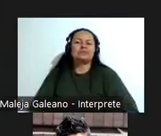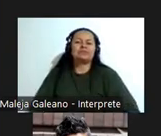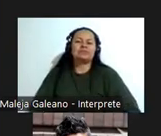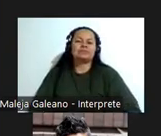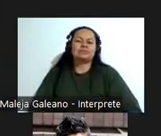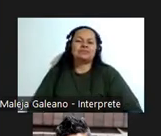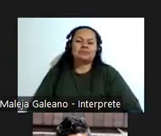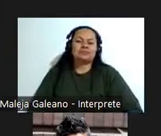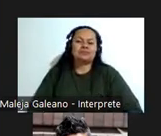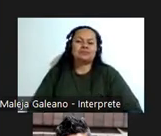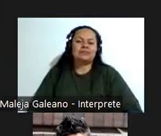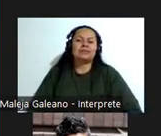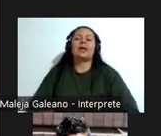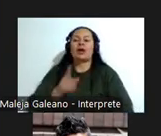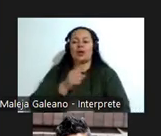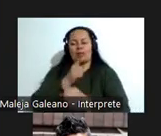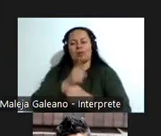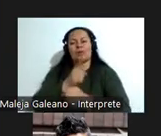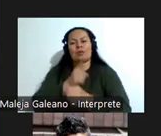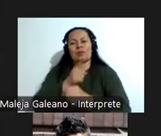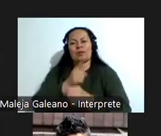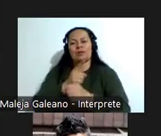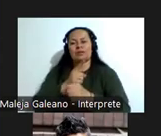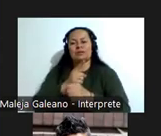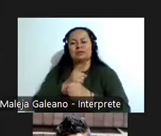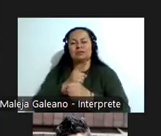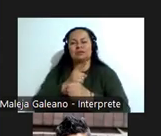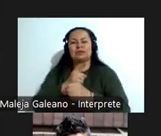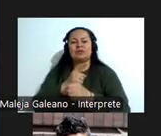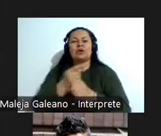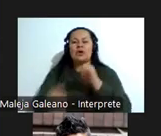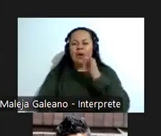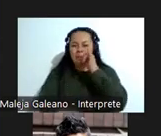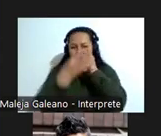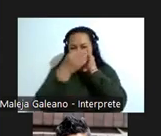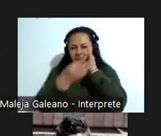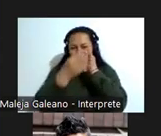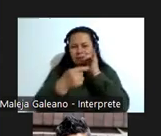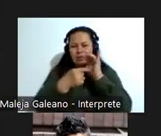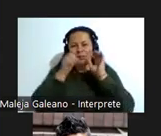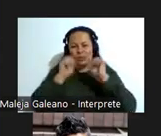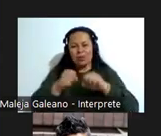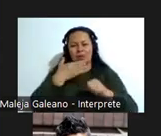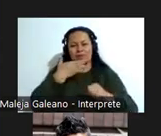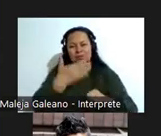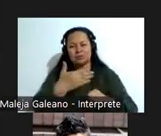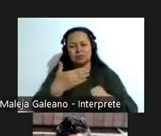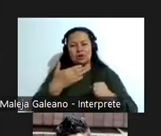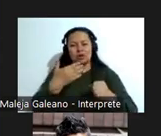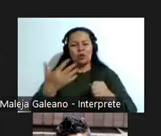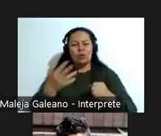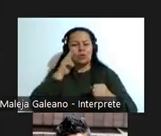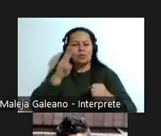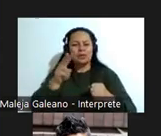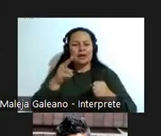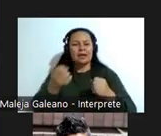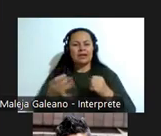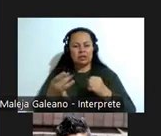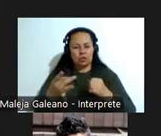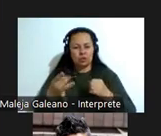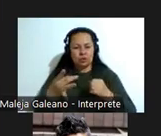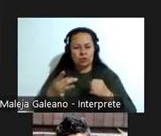que es justamente una pedagogía que permita visibilizar el dolor, una pedagogía que